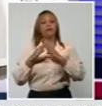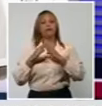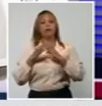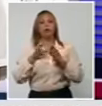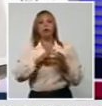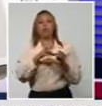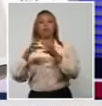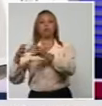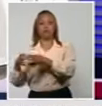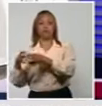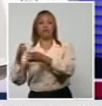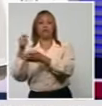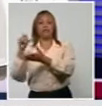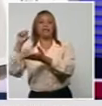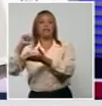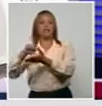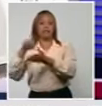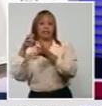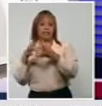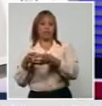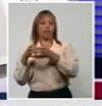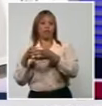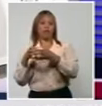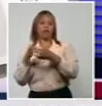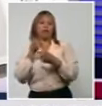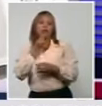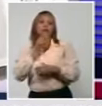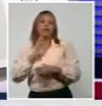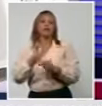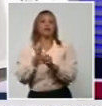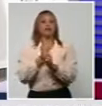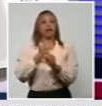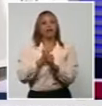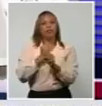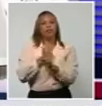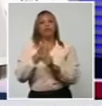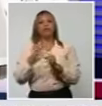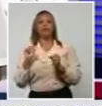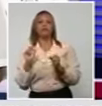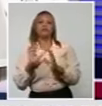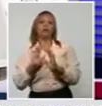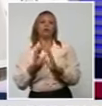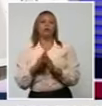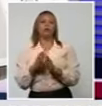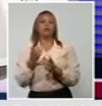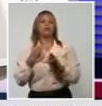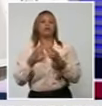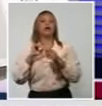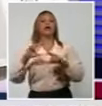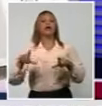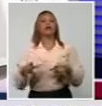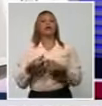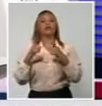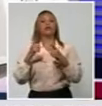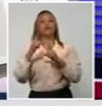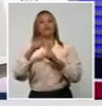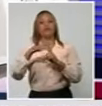donde vienen, que pueden ser también trabajadores o intereses del país que vienen a cumplir alguna tarea del